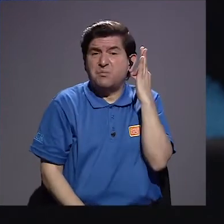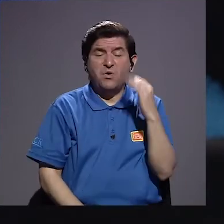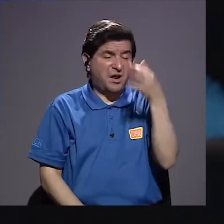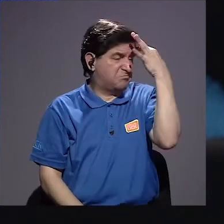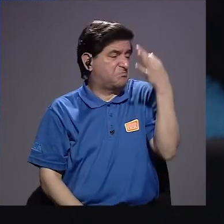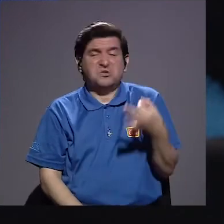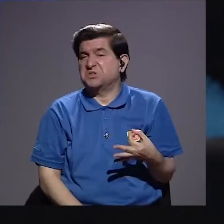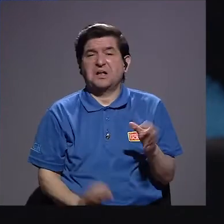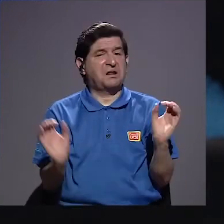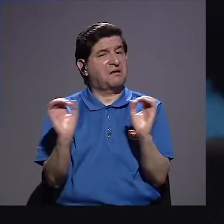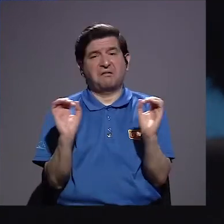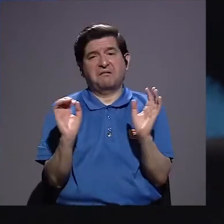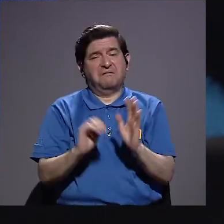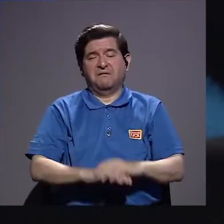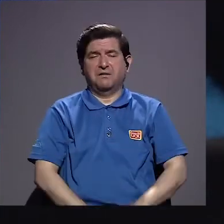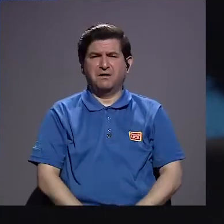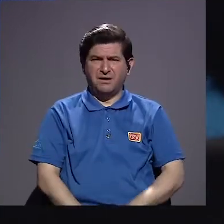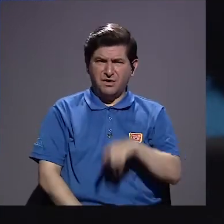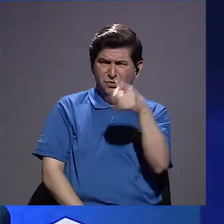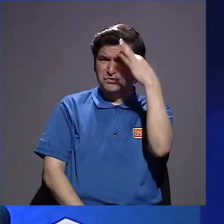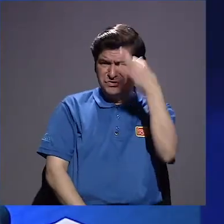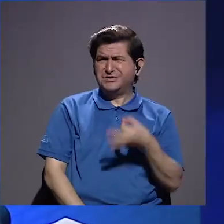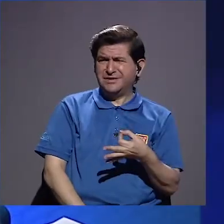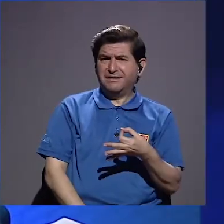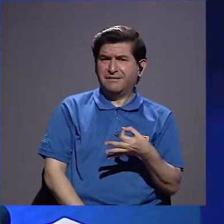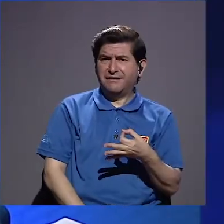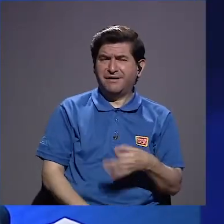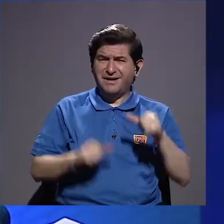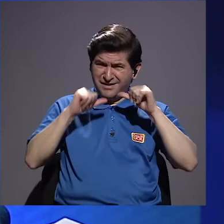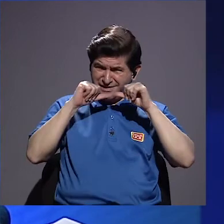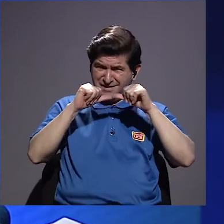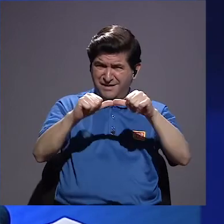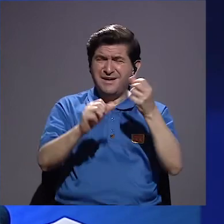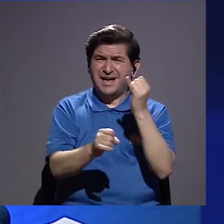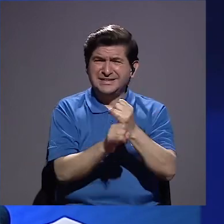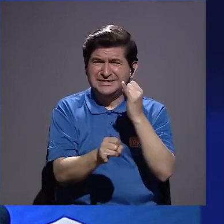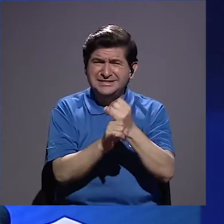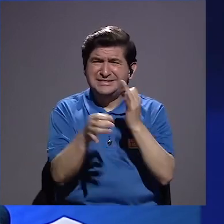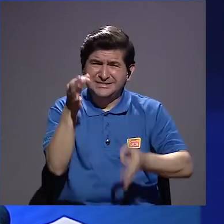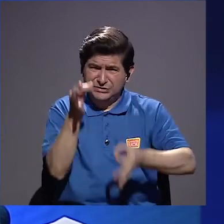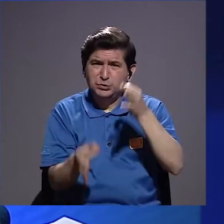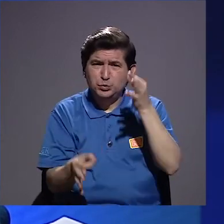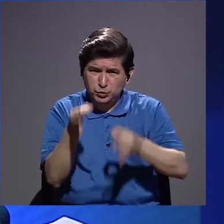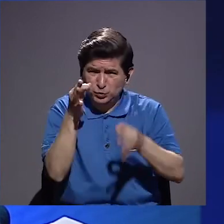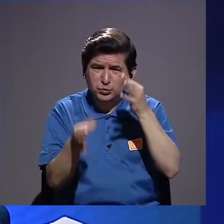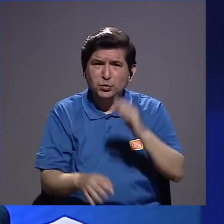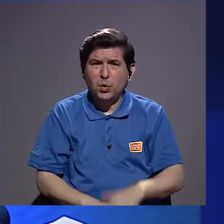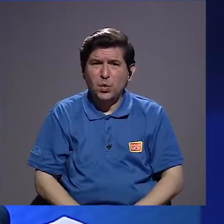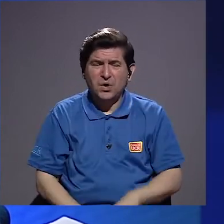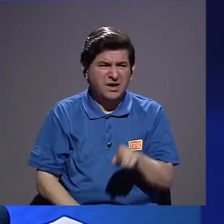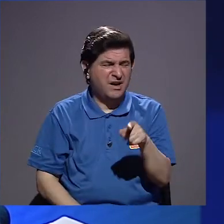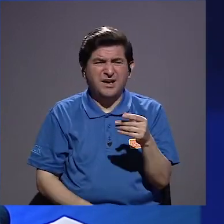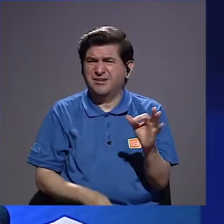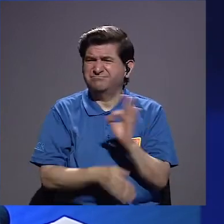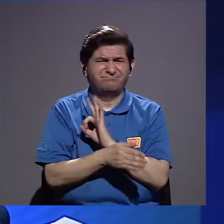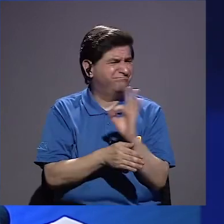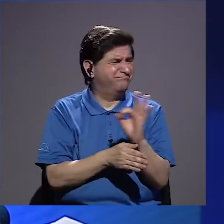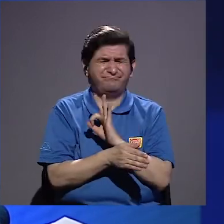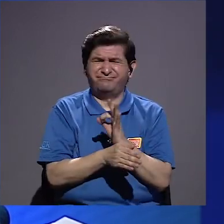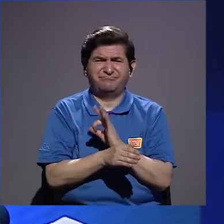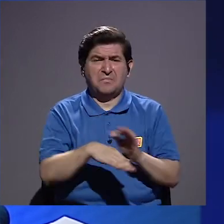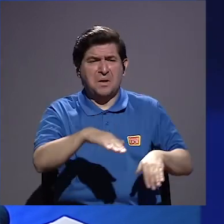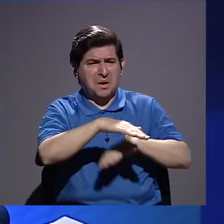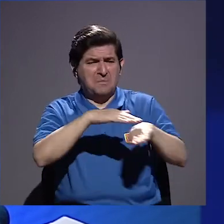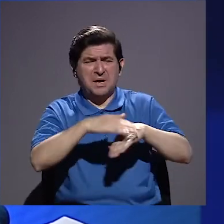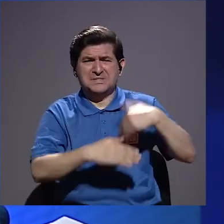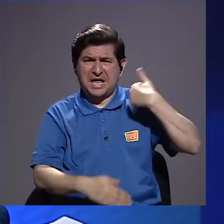digan, su voz no es creída. ¿Usted considera que todavía subsisten instituciones jurídicas obsoletas